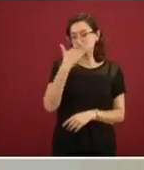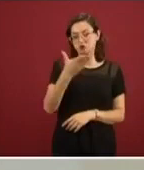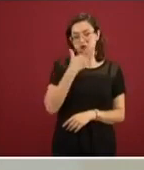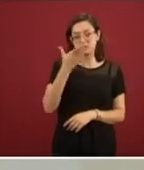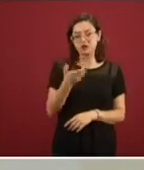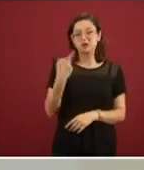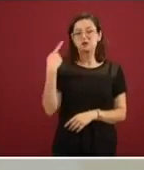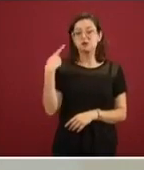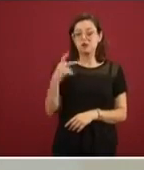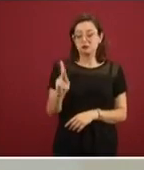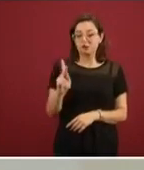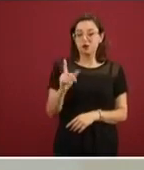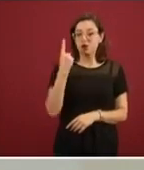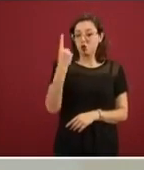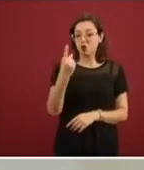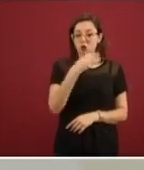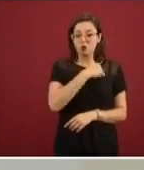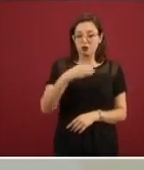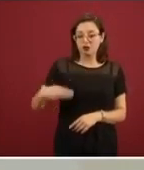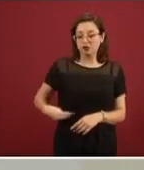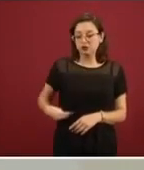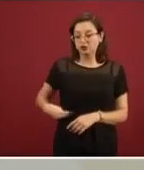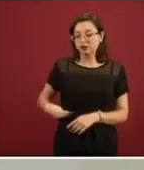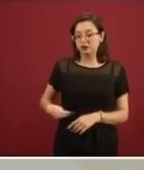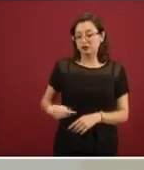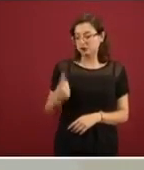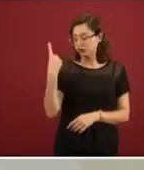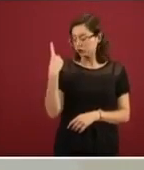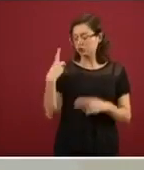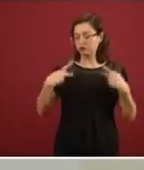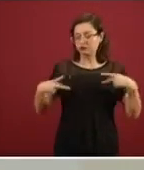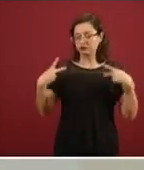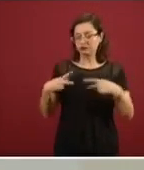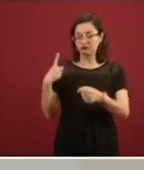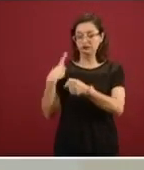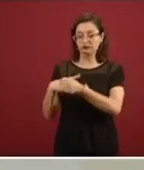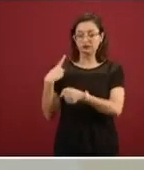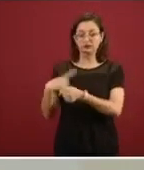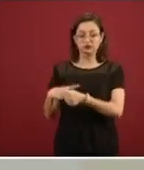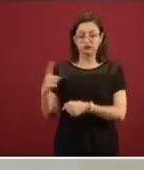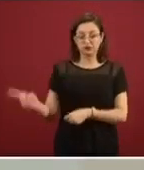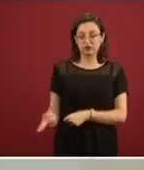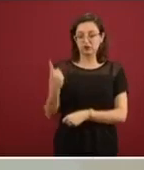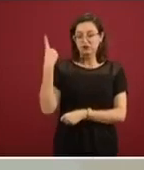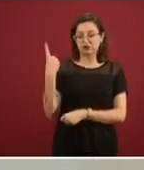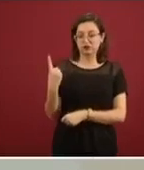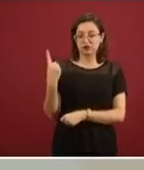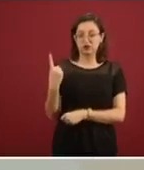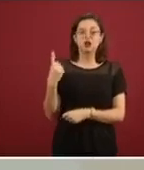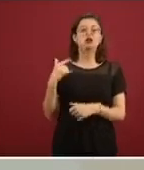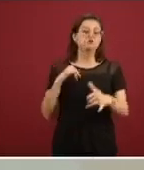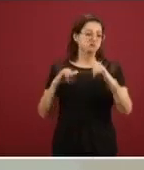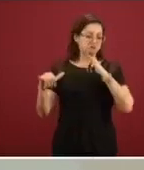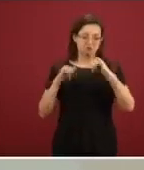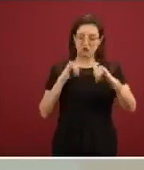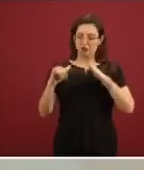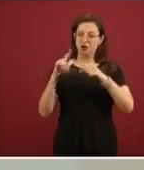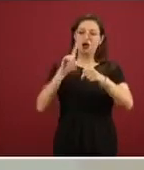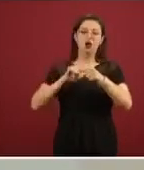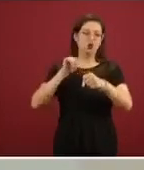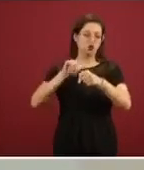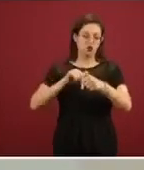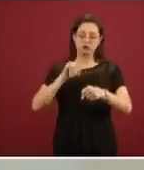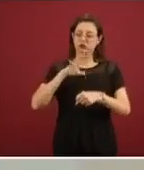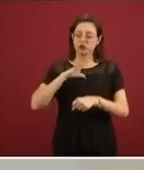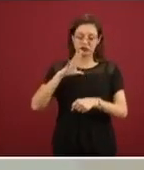en que un municipio tiene un caso confirmado, entonces va a aparecer, digamos, en el mapa y en su momento ya empieza a